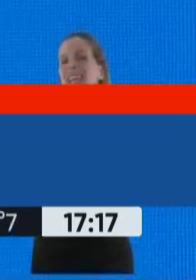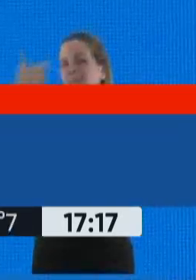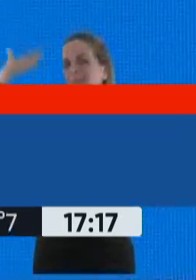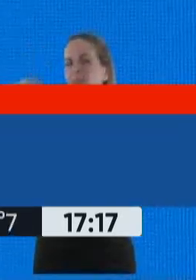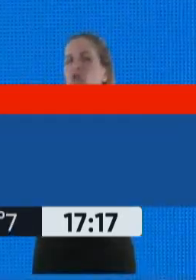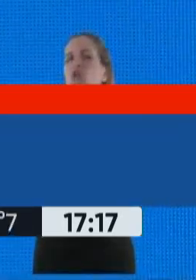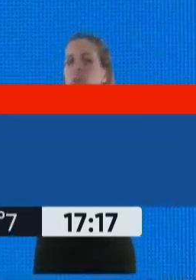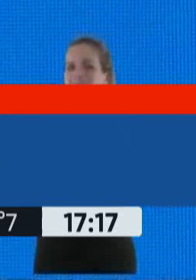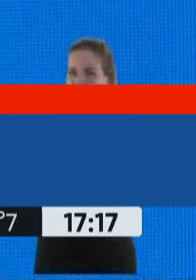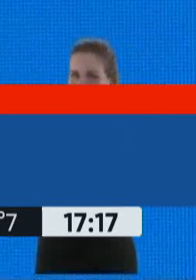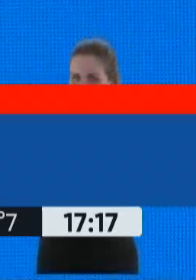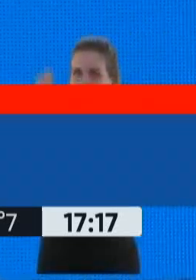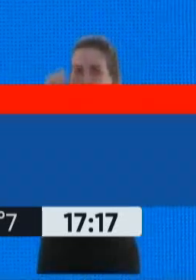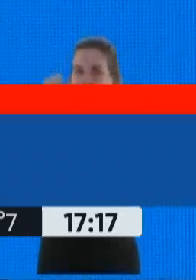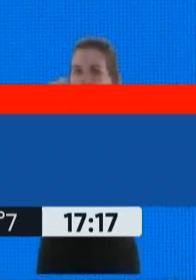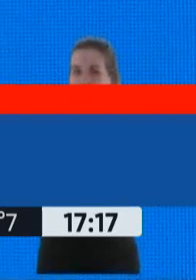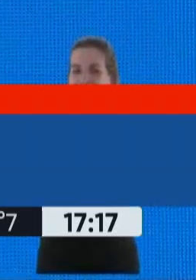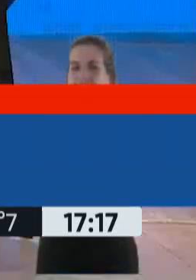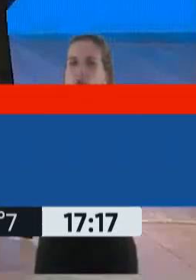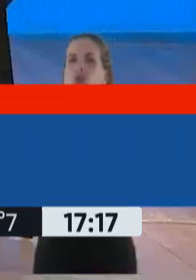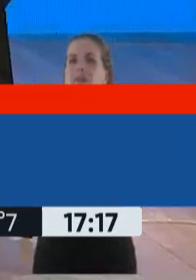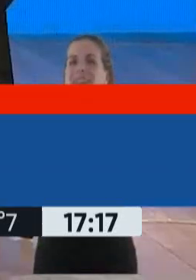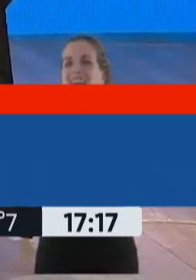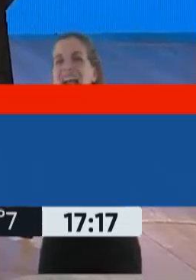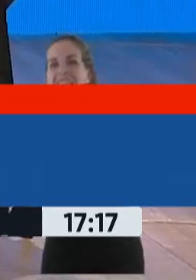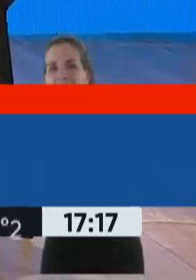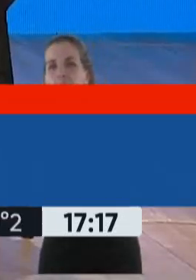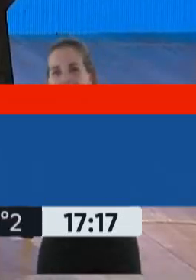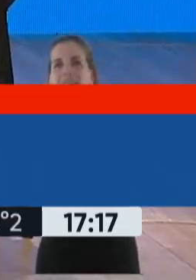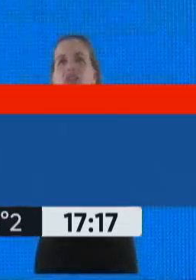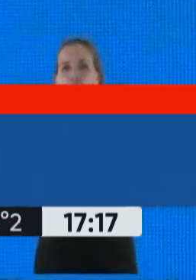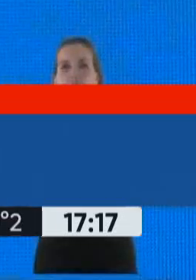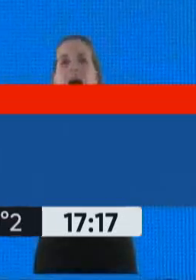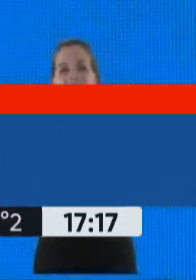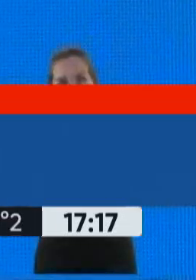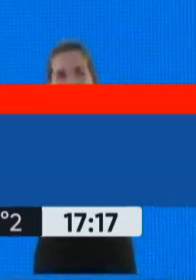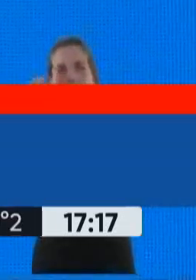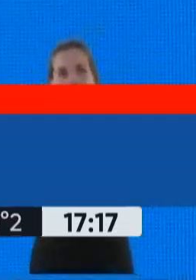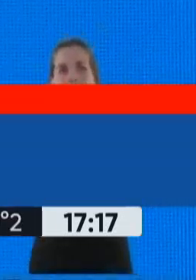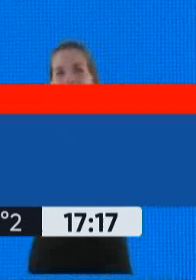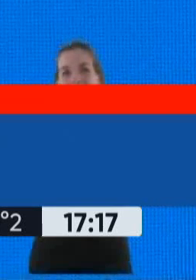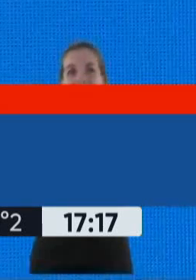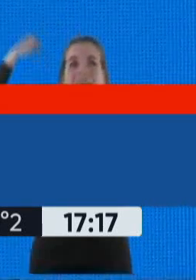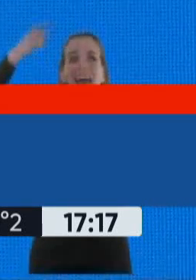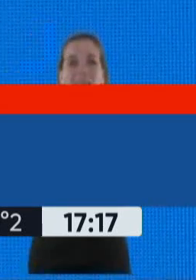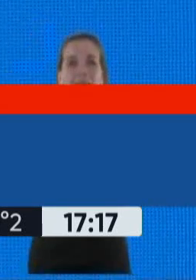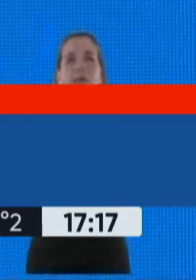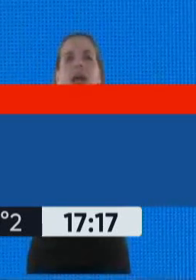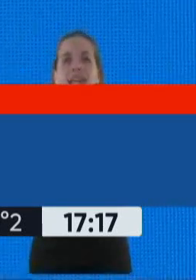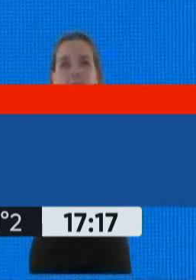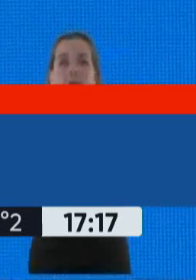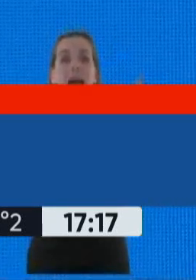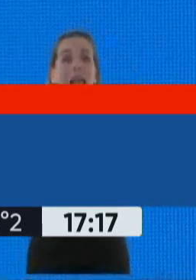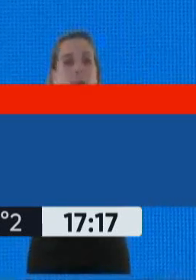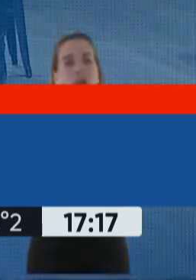Plata, pegado a la universidad que tanto quiere Fernanda. Y ahí vamos a poner a Mar del Plata una nueva belleza para que vayan a Mar del Plata